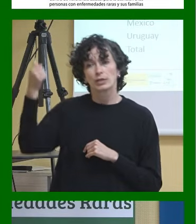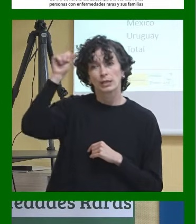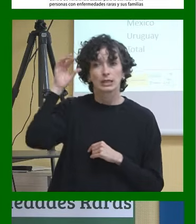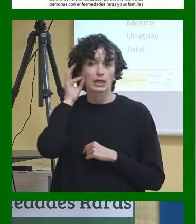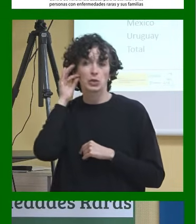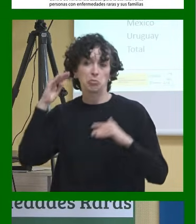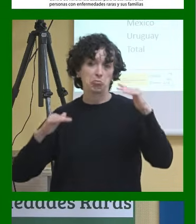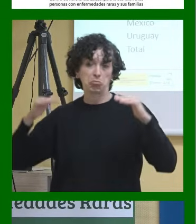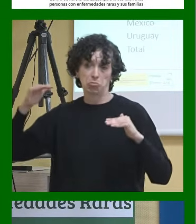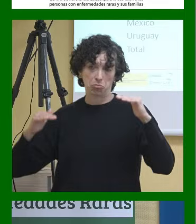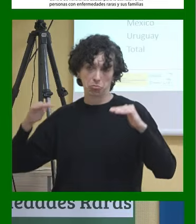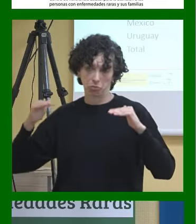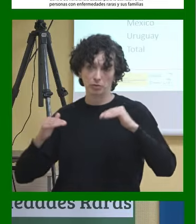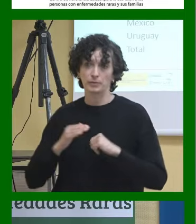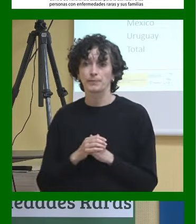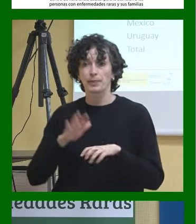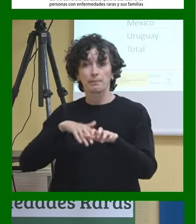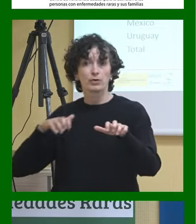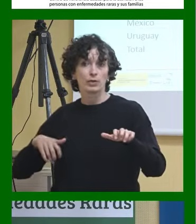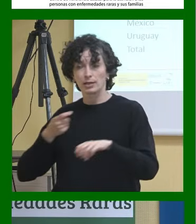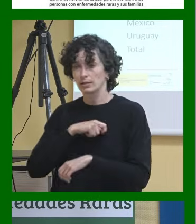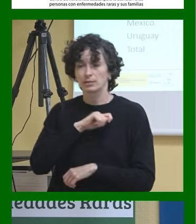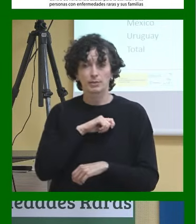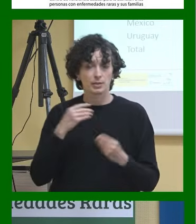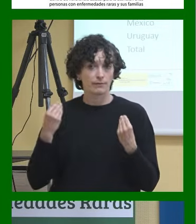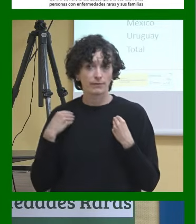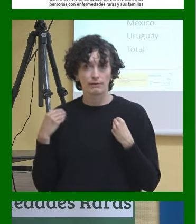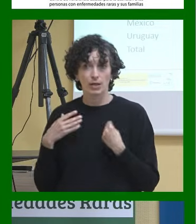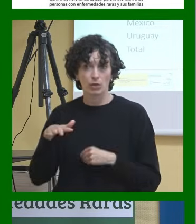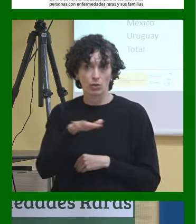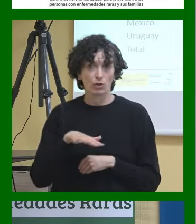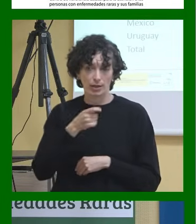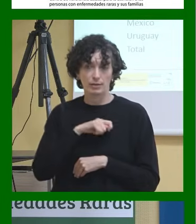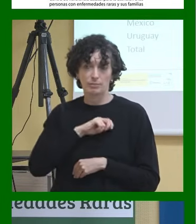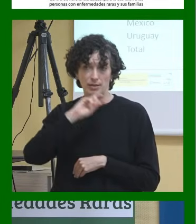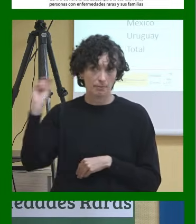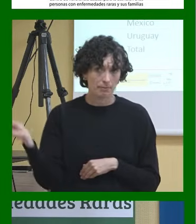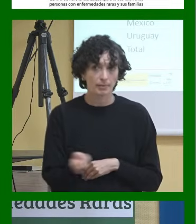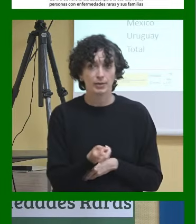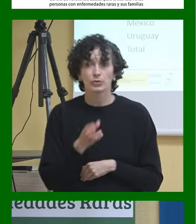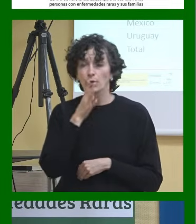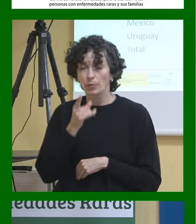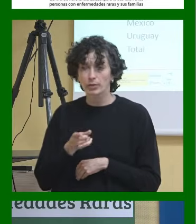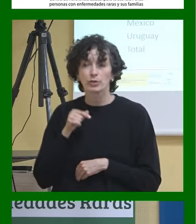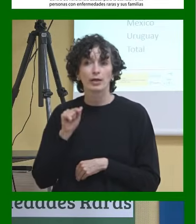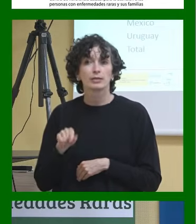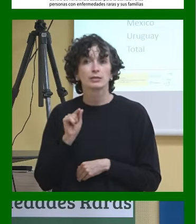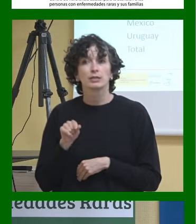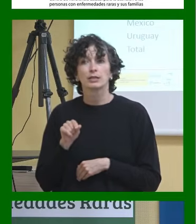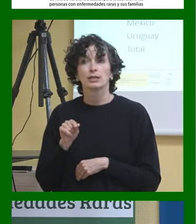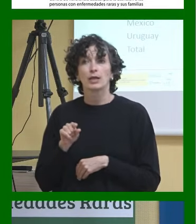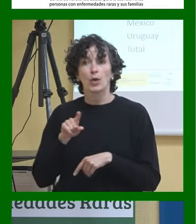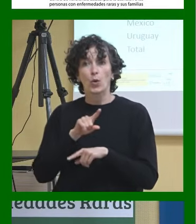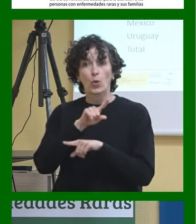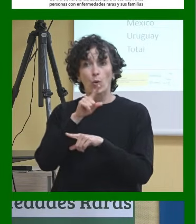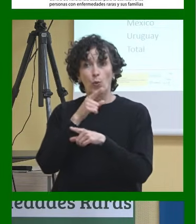géneros. La mayoría residían en España, en diferentes puntos de España, por eso facilitó mucho el envío del